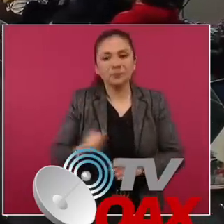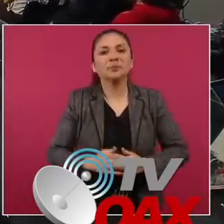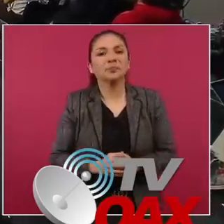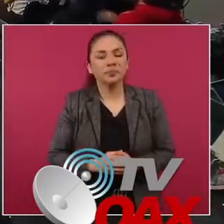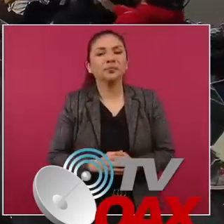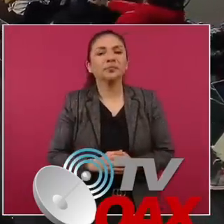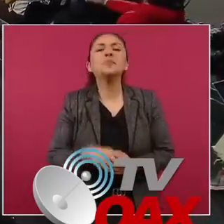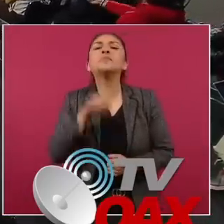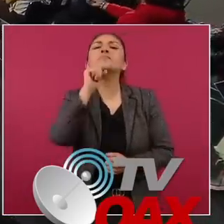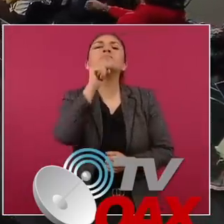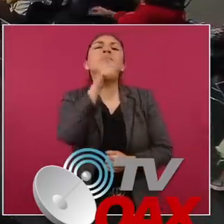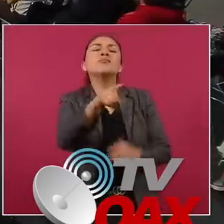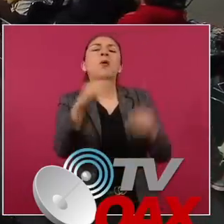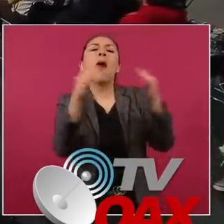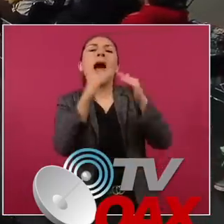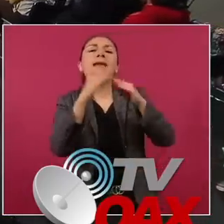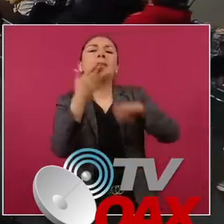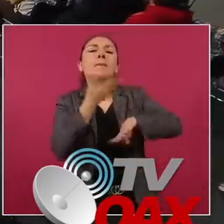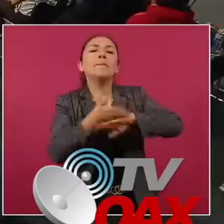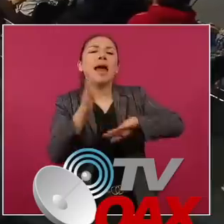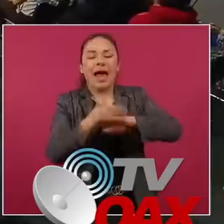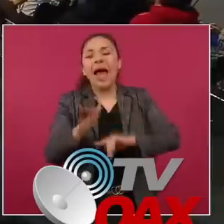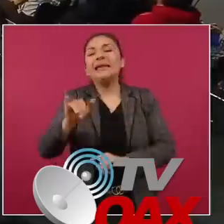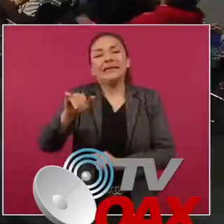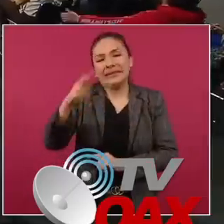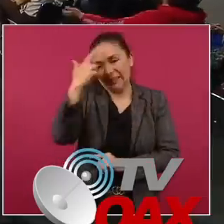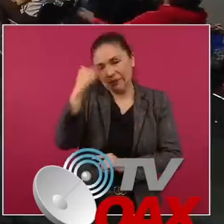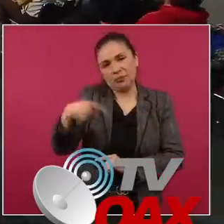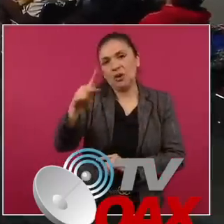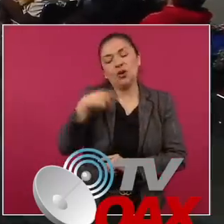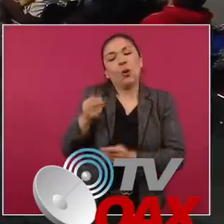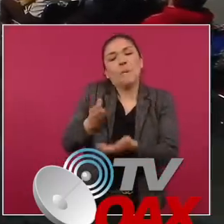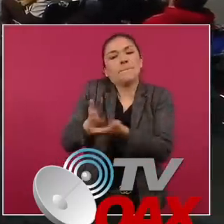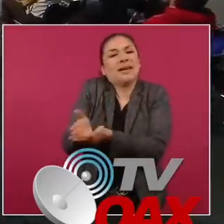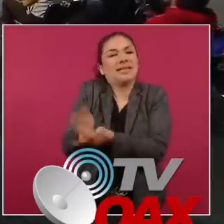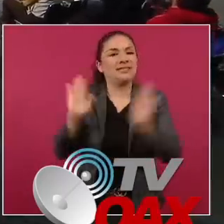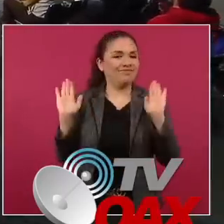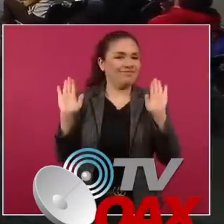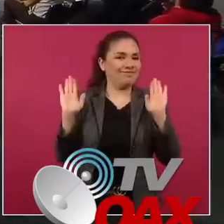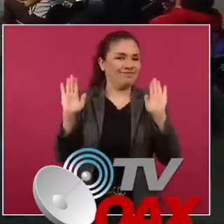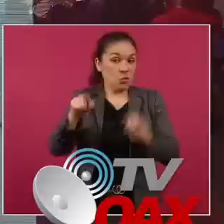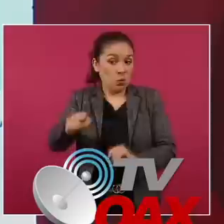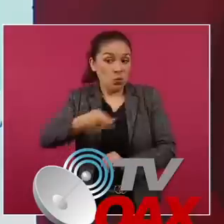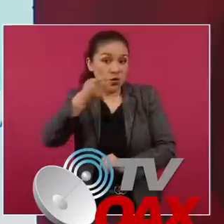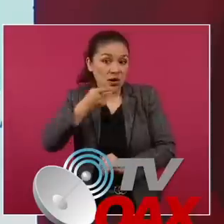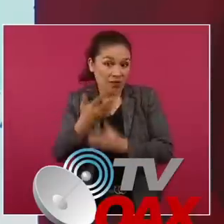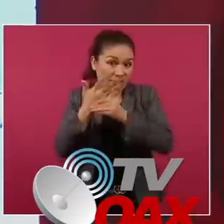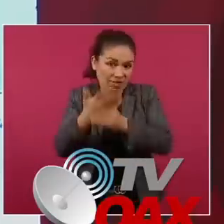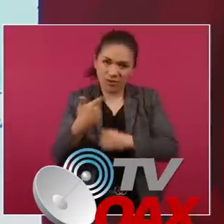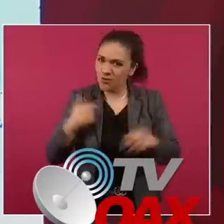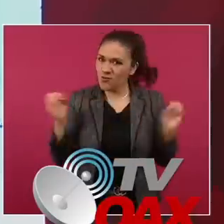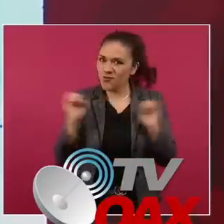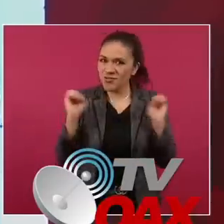Casa Blanca. Sí, pero no me quiero meter en eso, pero ya lo dijeron ustedes.